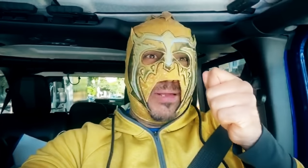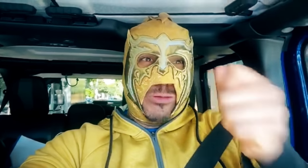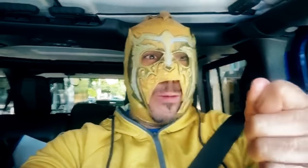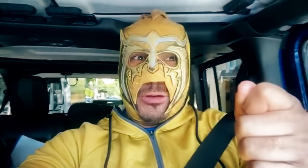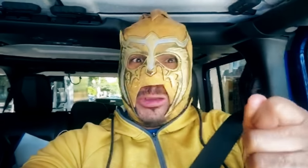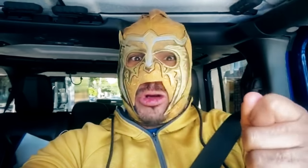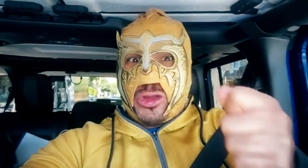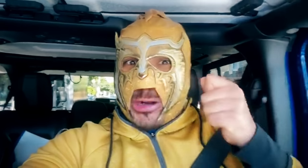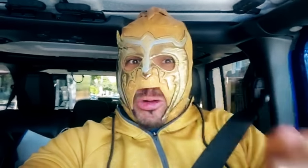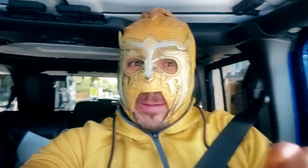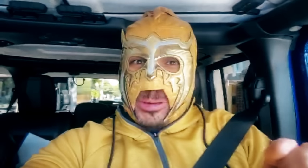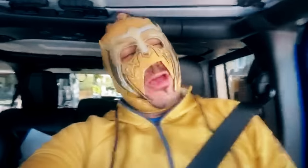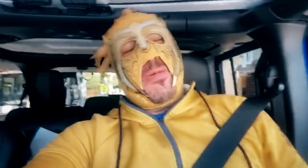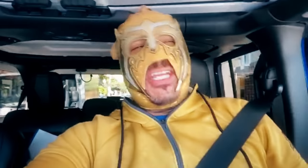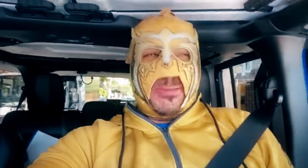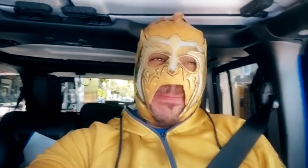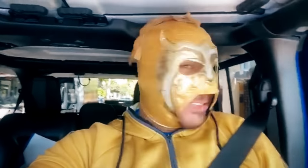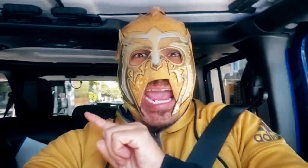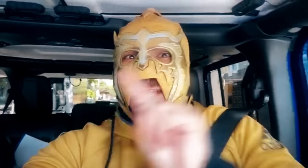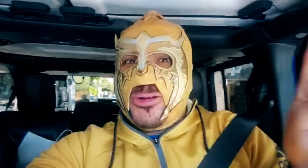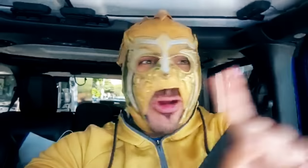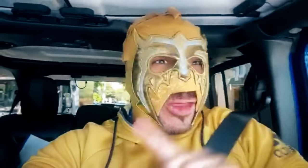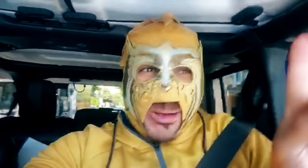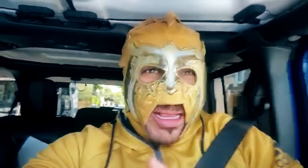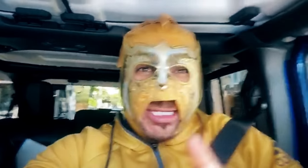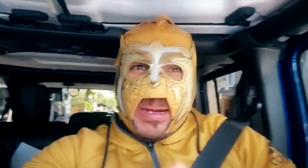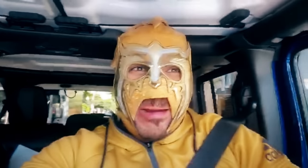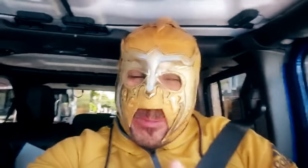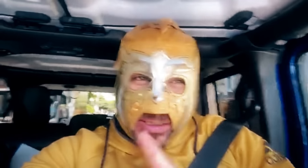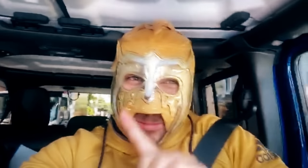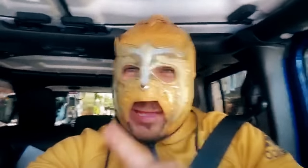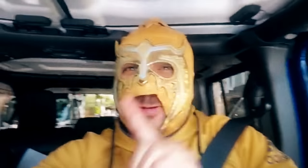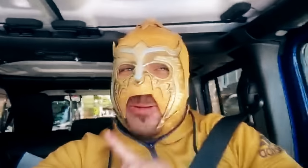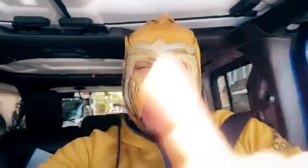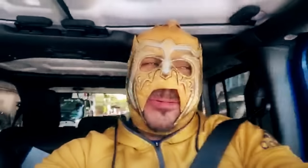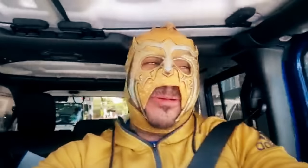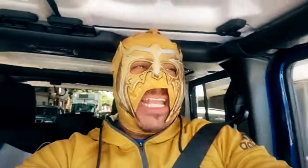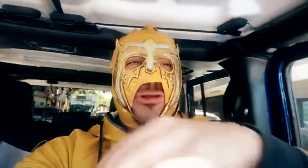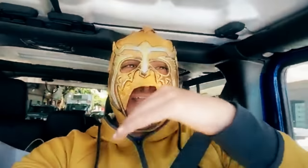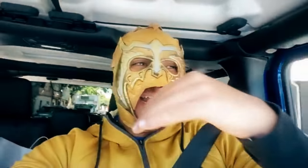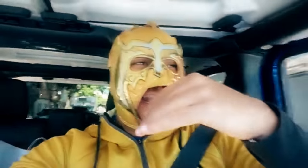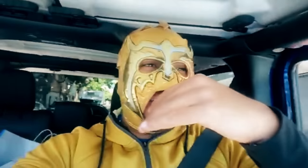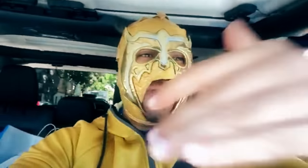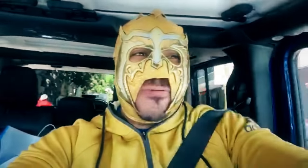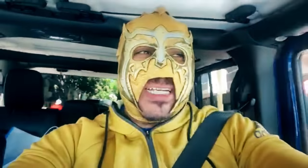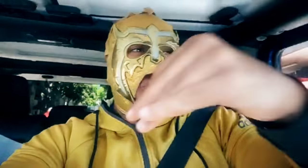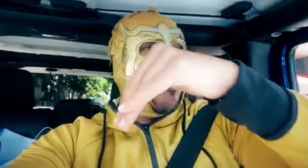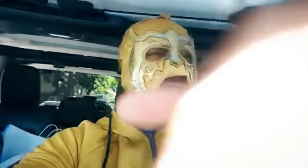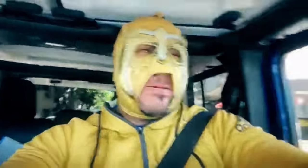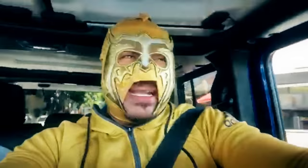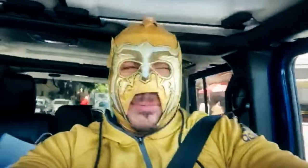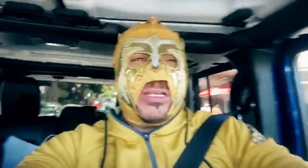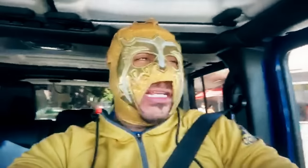su escudo protector contra el coronavirus. No pinches mames, eso no lo dijo Andrés Manuel López Obrador, no cabrón. Dentro de tanta